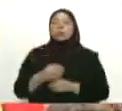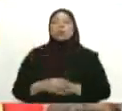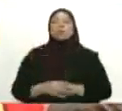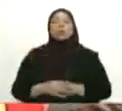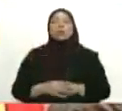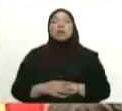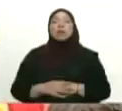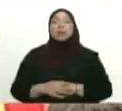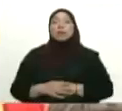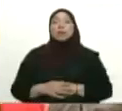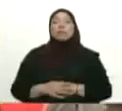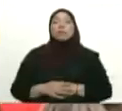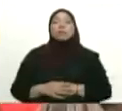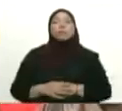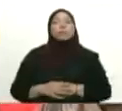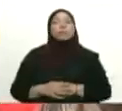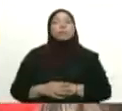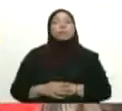mire